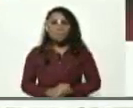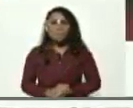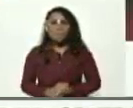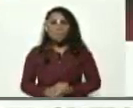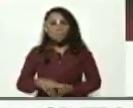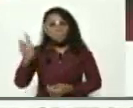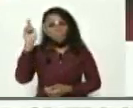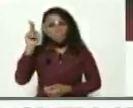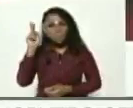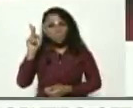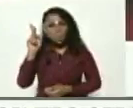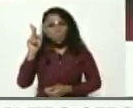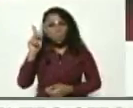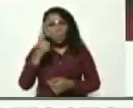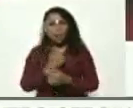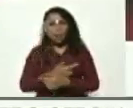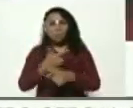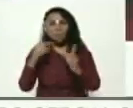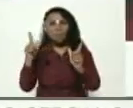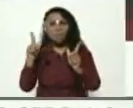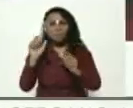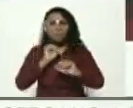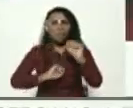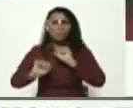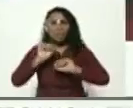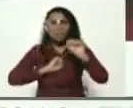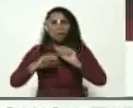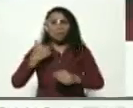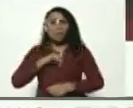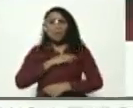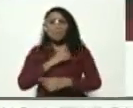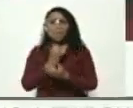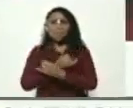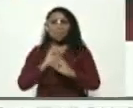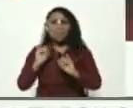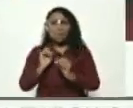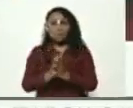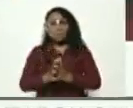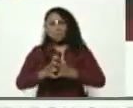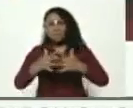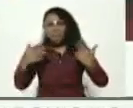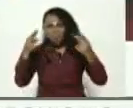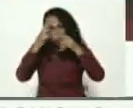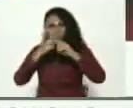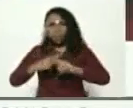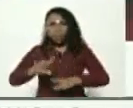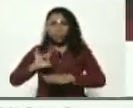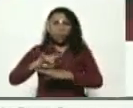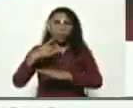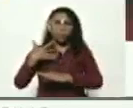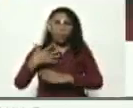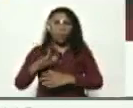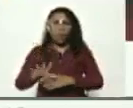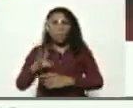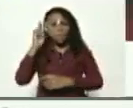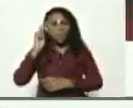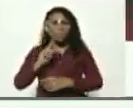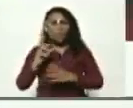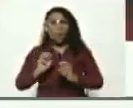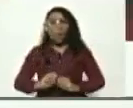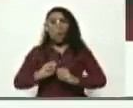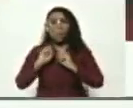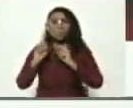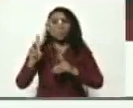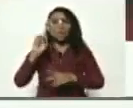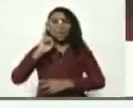profesor Tito García, en libertad, defendiendo nuestra independencia. Qué gran honor el que nos dejó Bolívar, tener la oportunidad